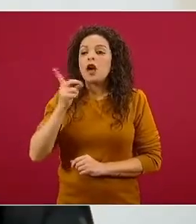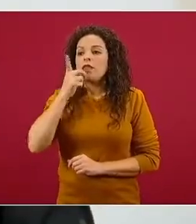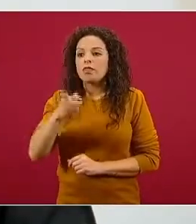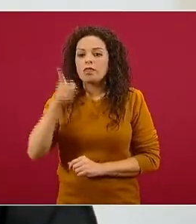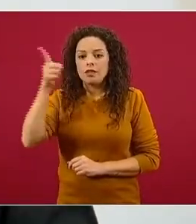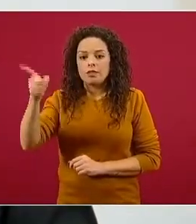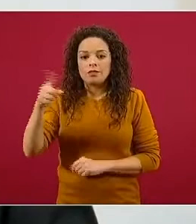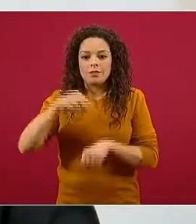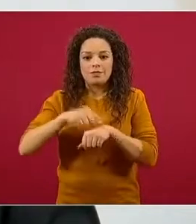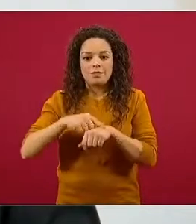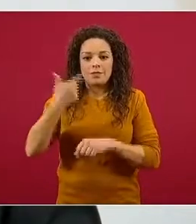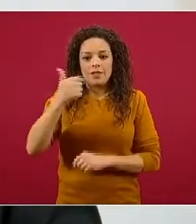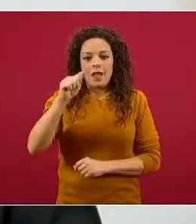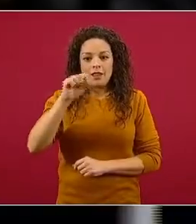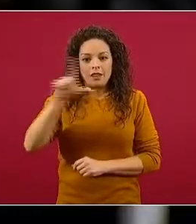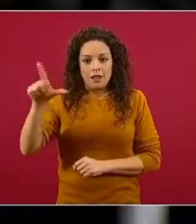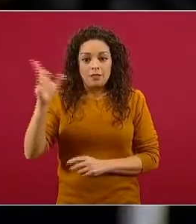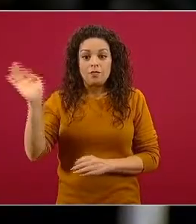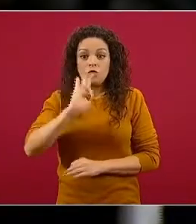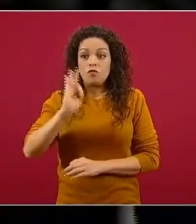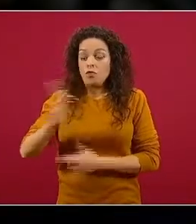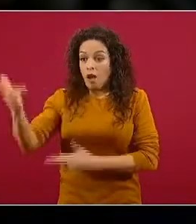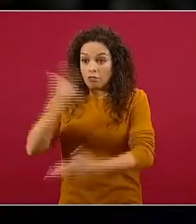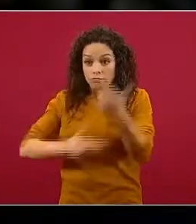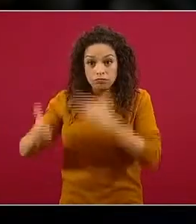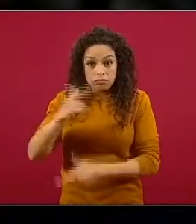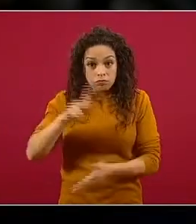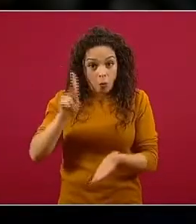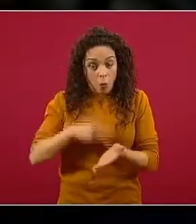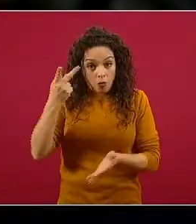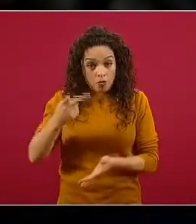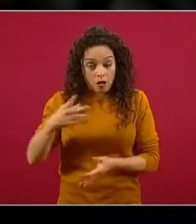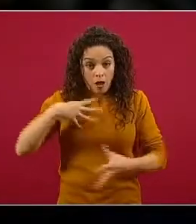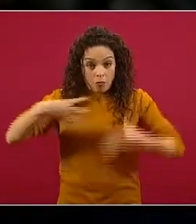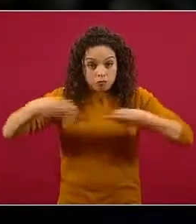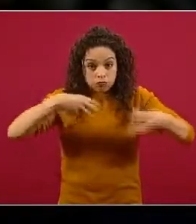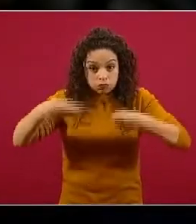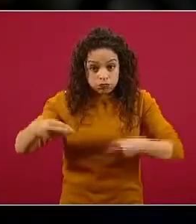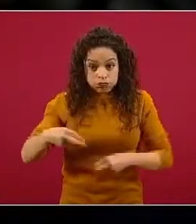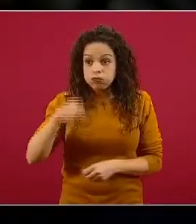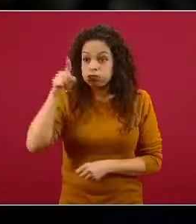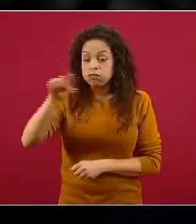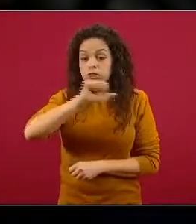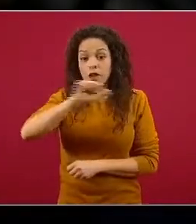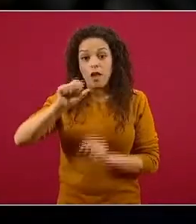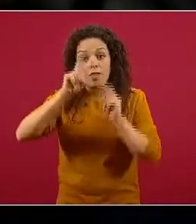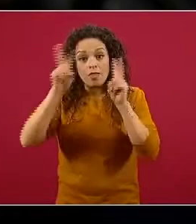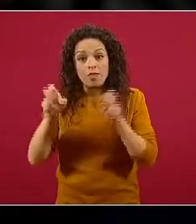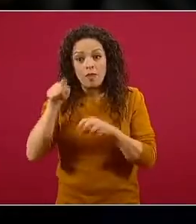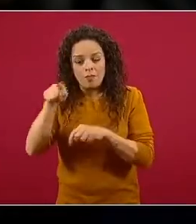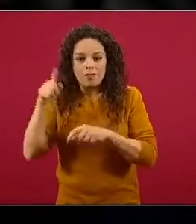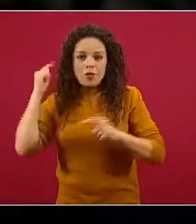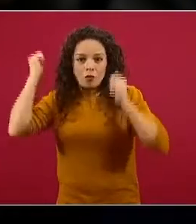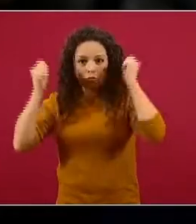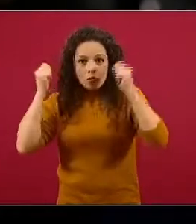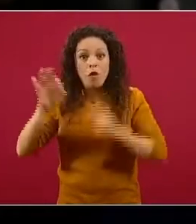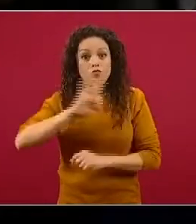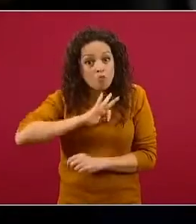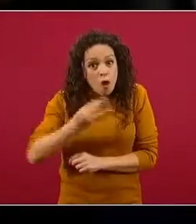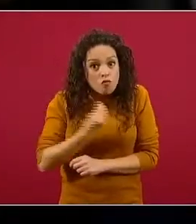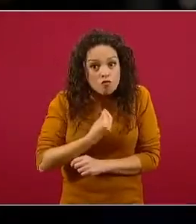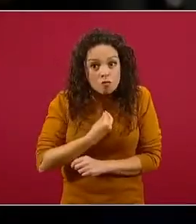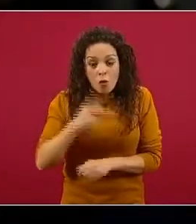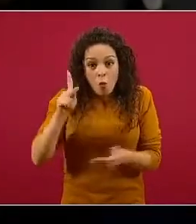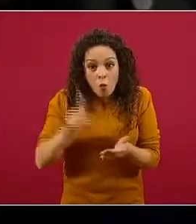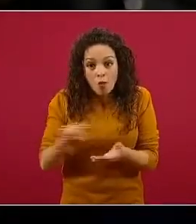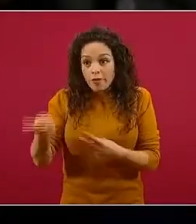rebrote, ¿el sector turístico soportaría otra cuarentena? Y rapidísimo, doctor Gatell, ahora sí que si